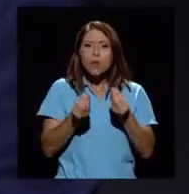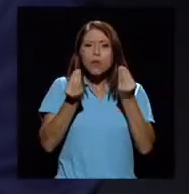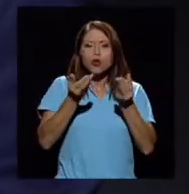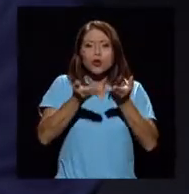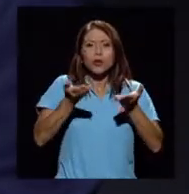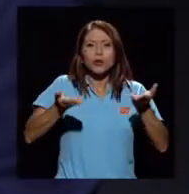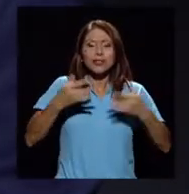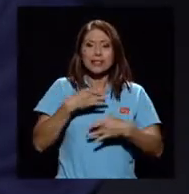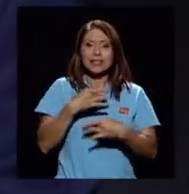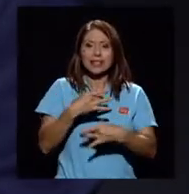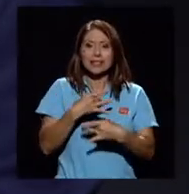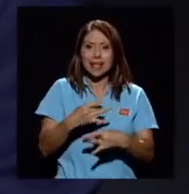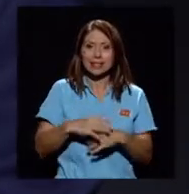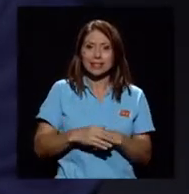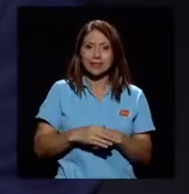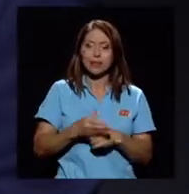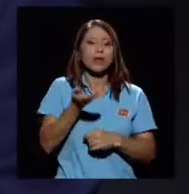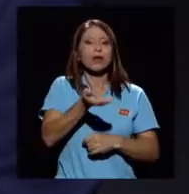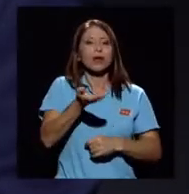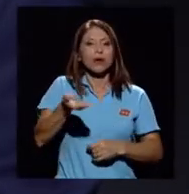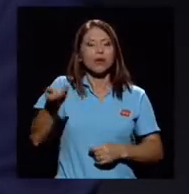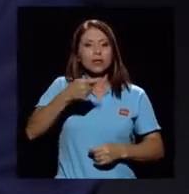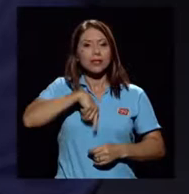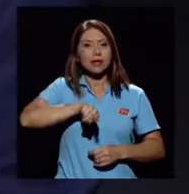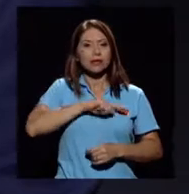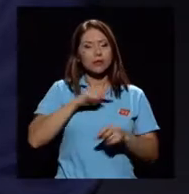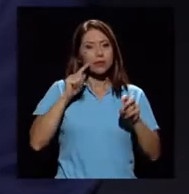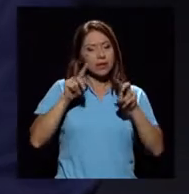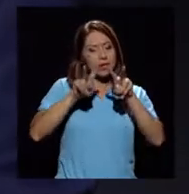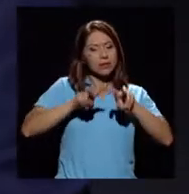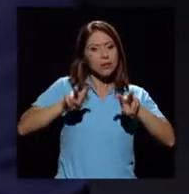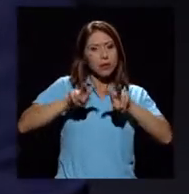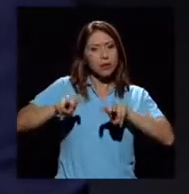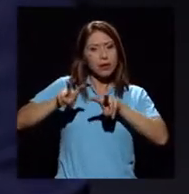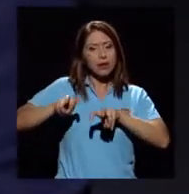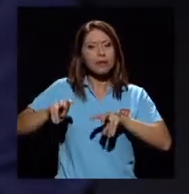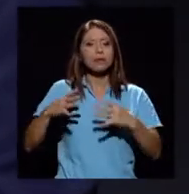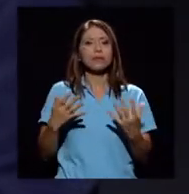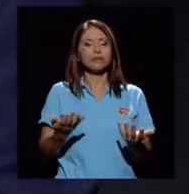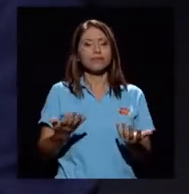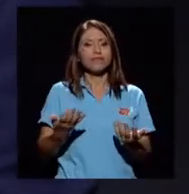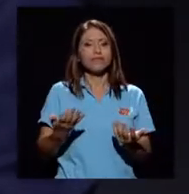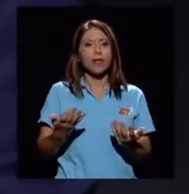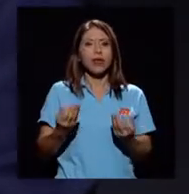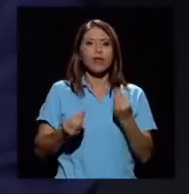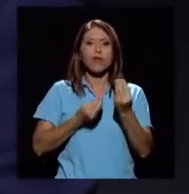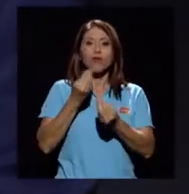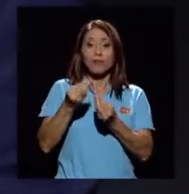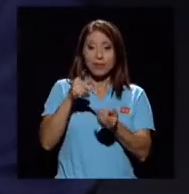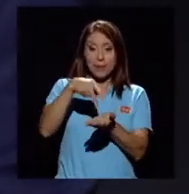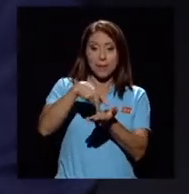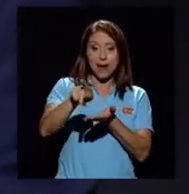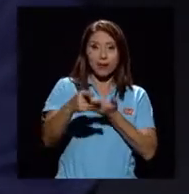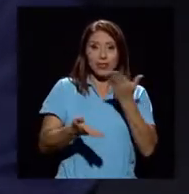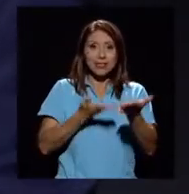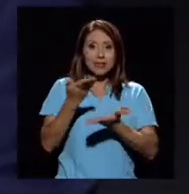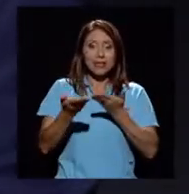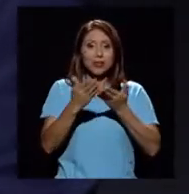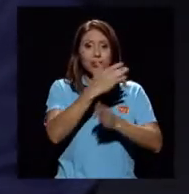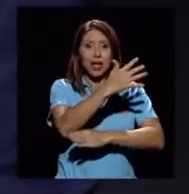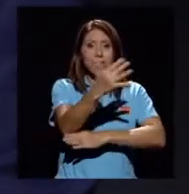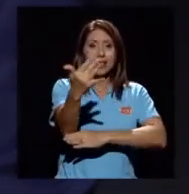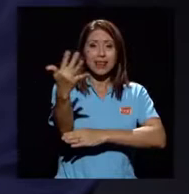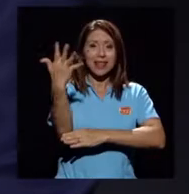interesante. Entre las cosas que exploramos fue el impacto que habían tenido los pagos a servicios ambientales